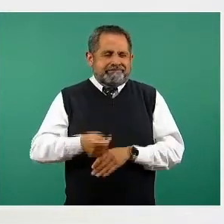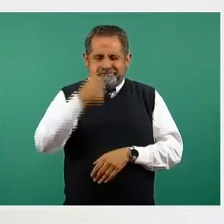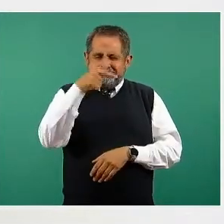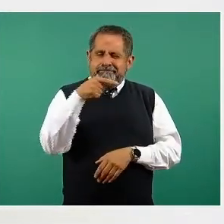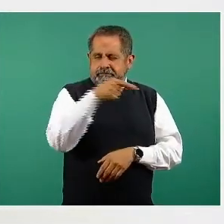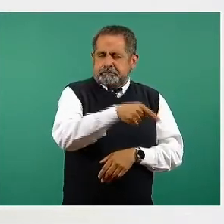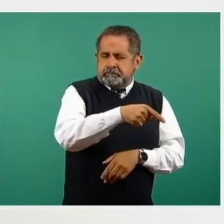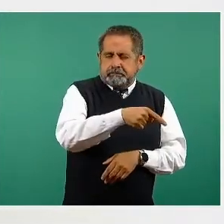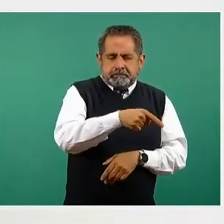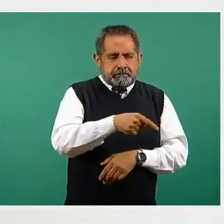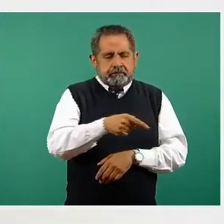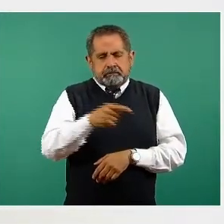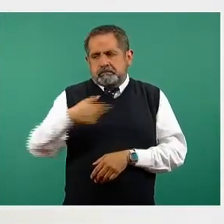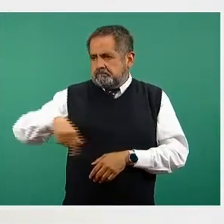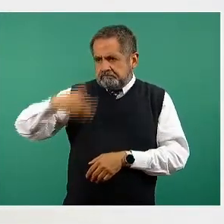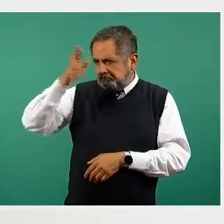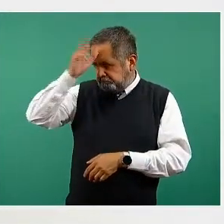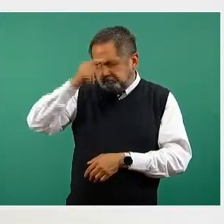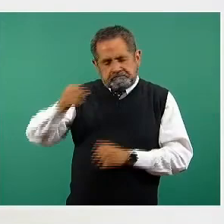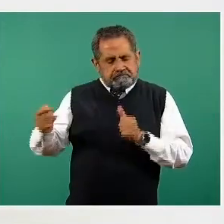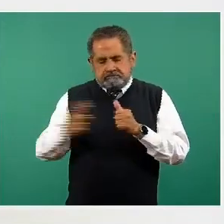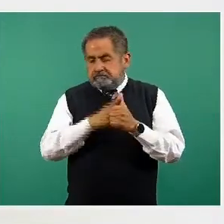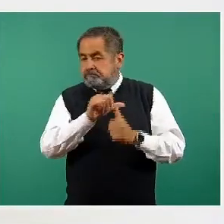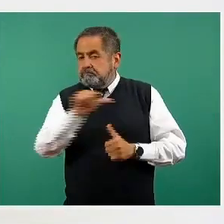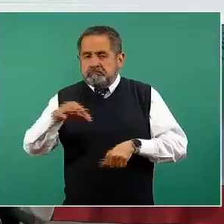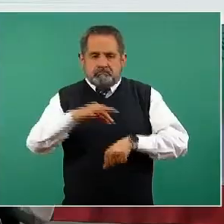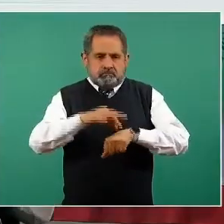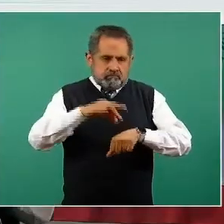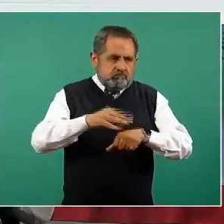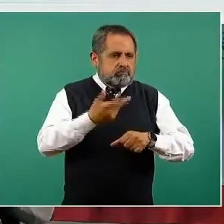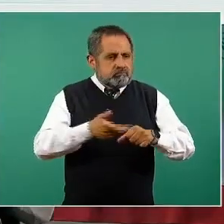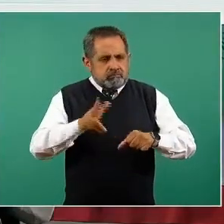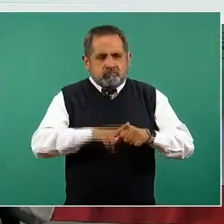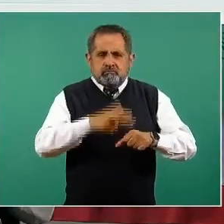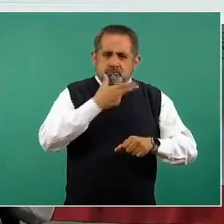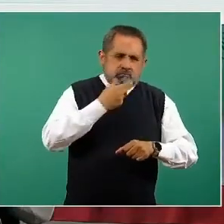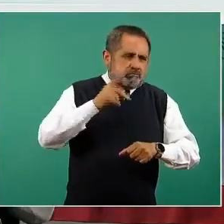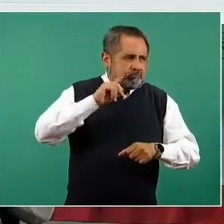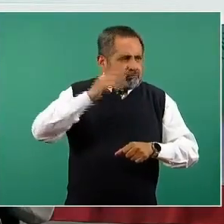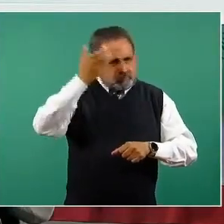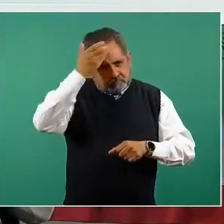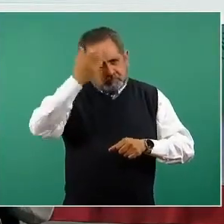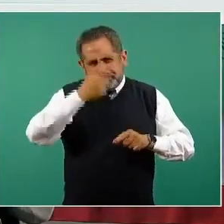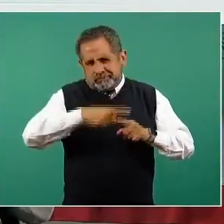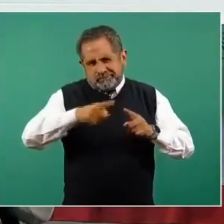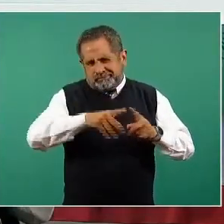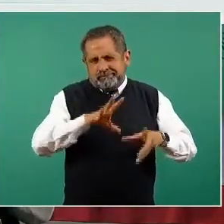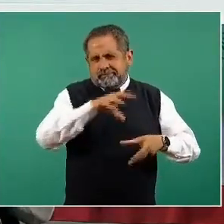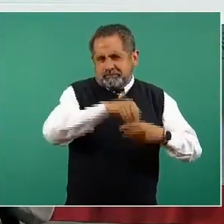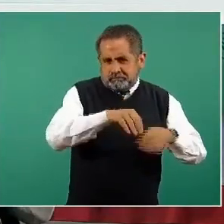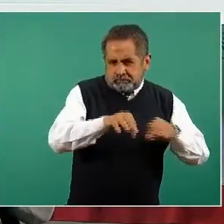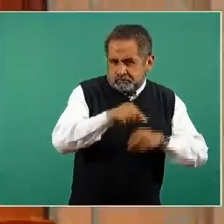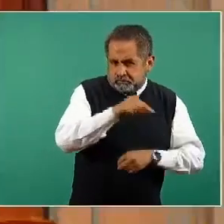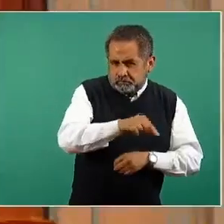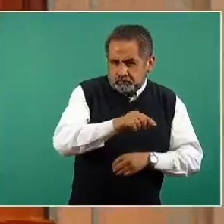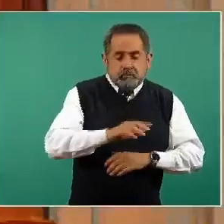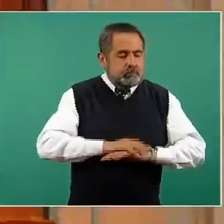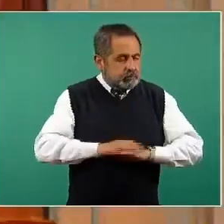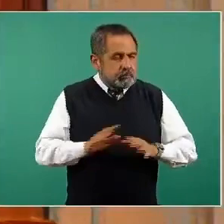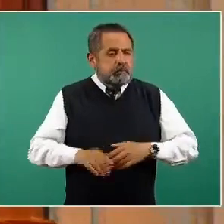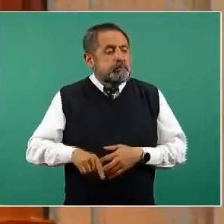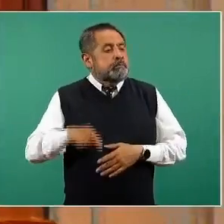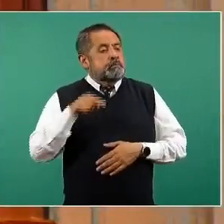fue definido en la Política Nacional de Vacunación, y dado entonces que tiene ese inicio temprano, pues